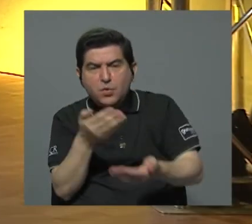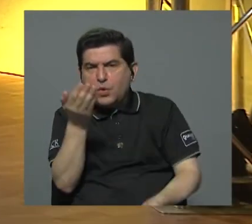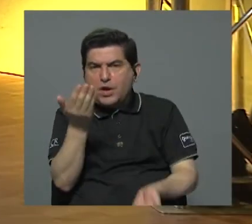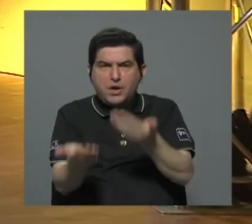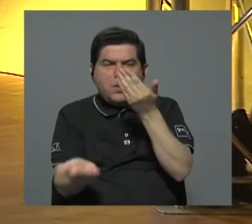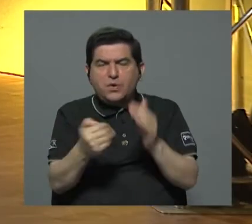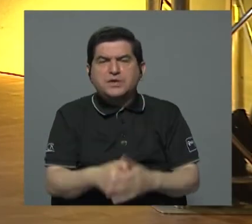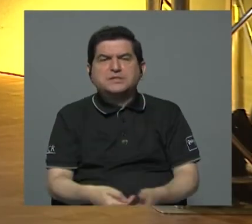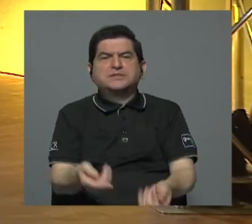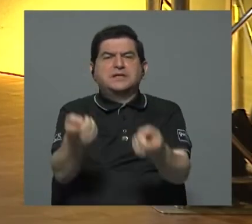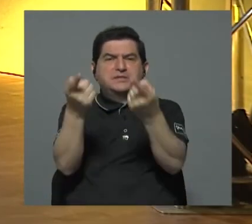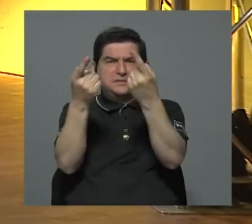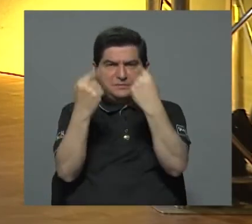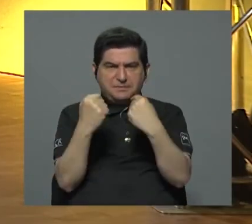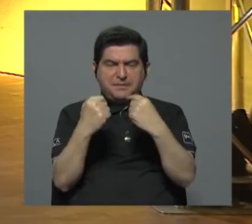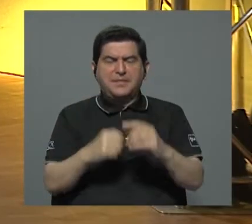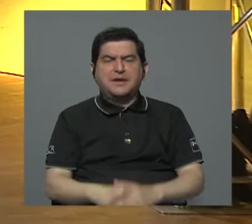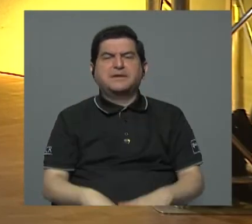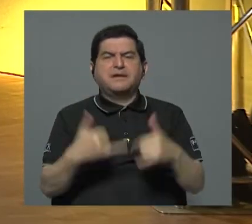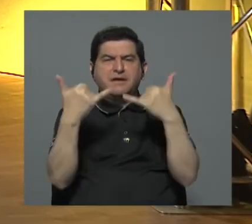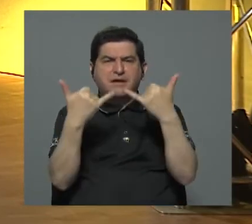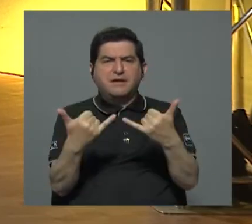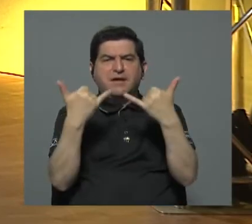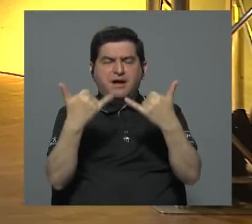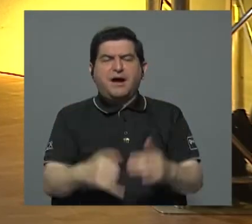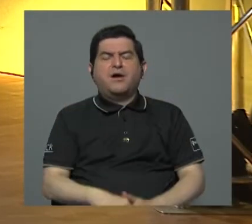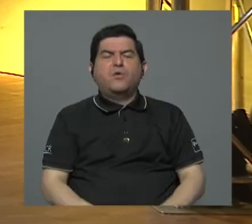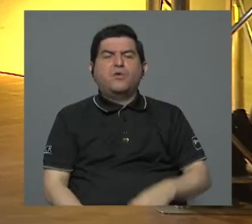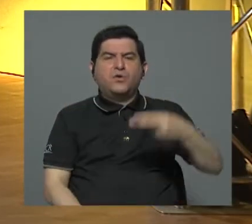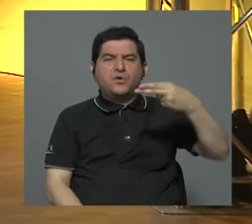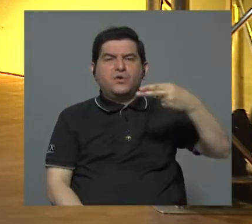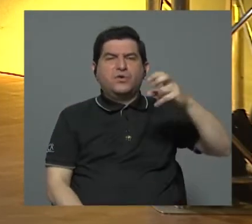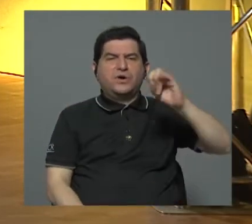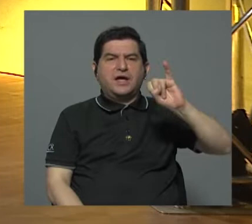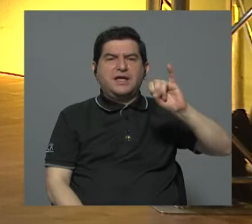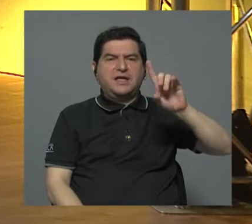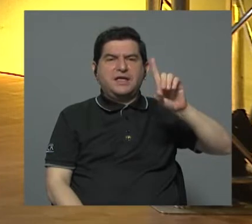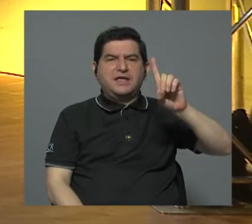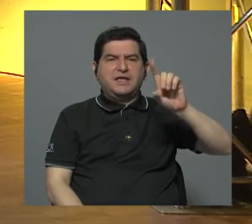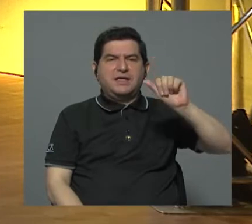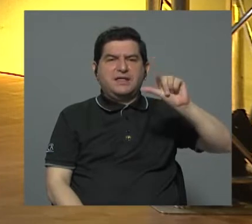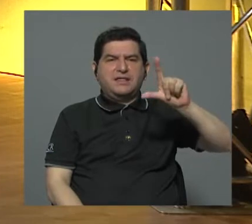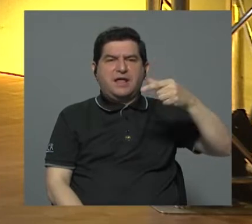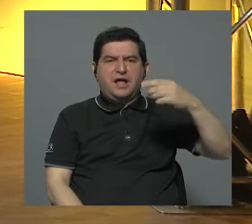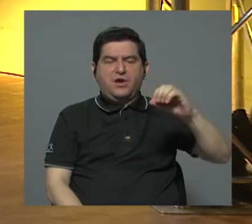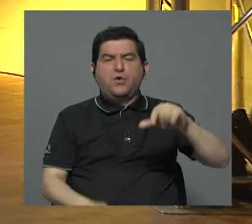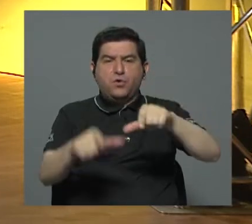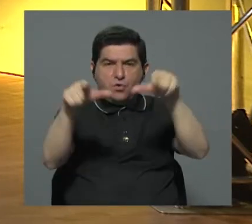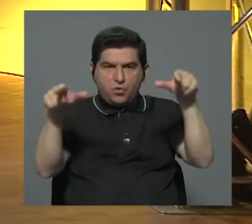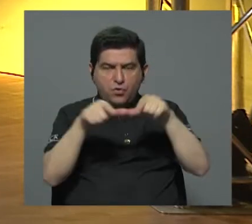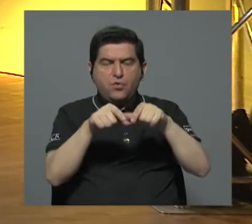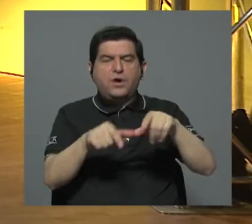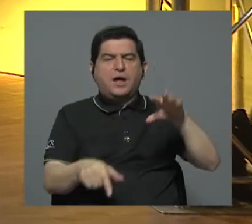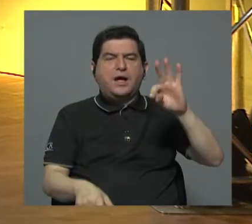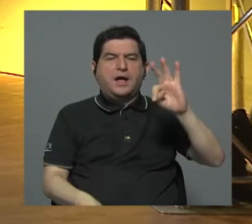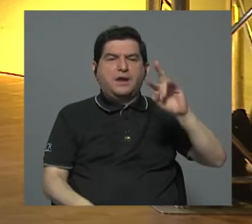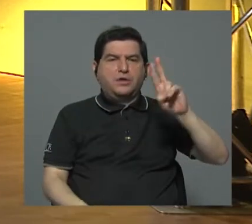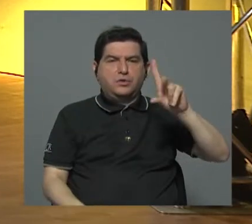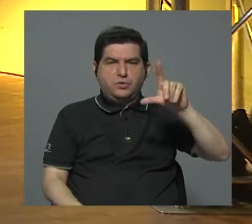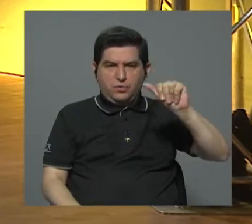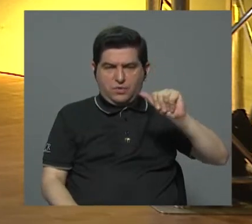posiblemente de la zona del actual estado de Hidalgo, porque es la zona de Tula,